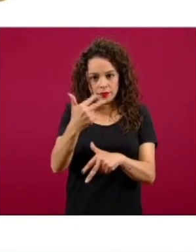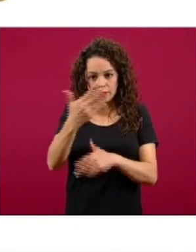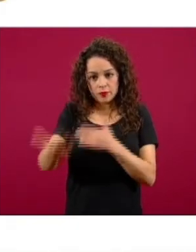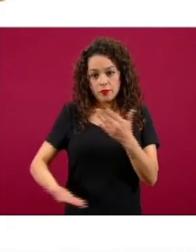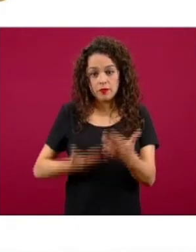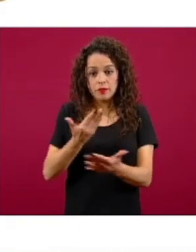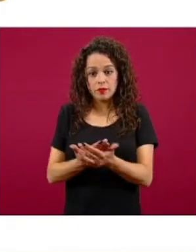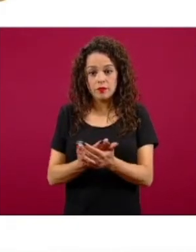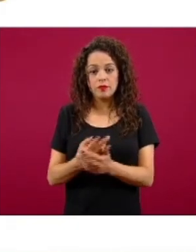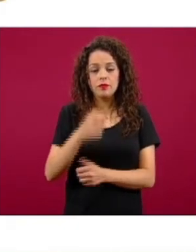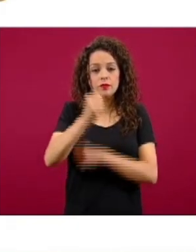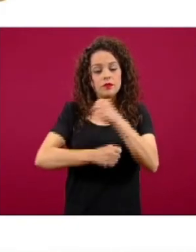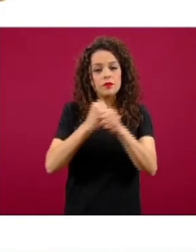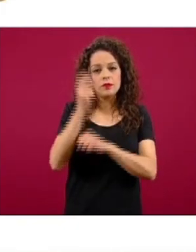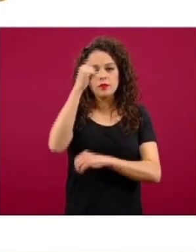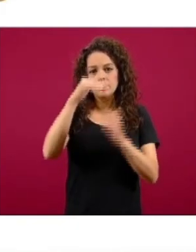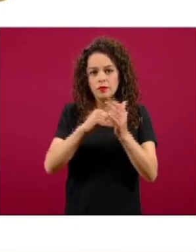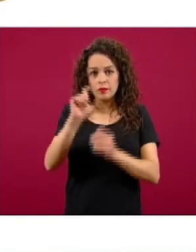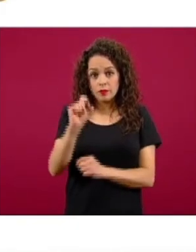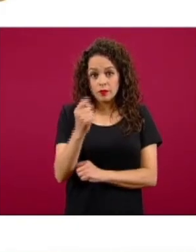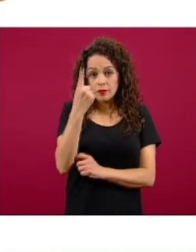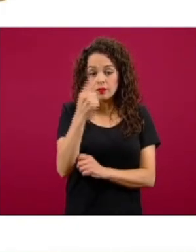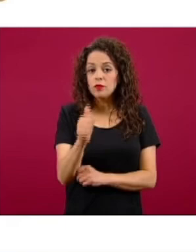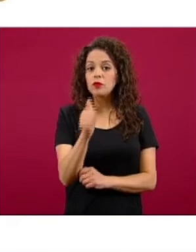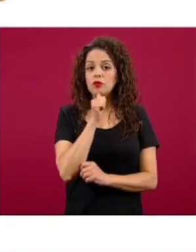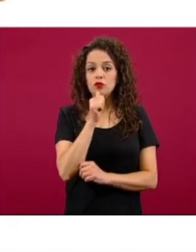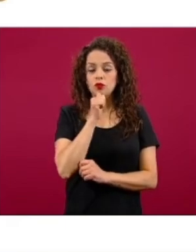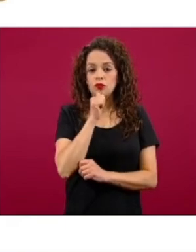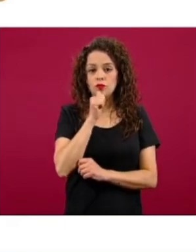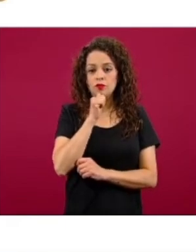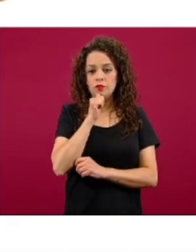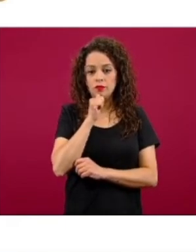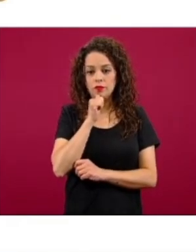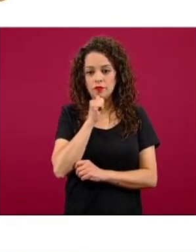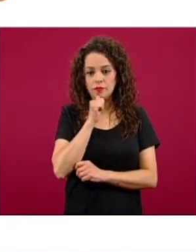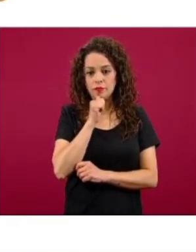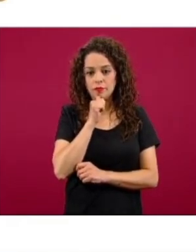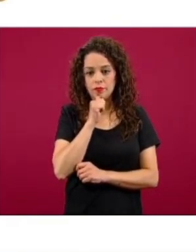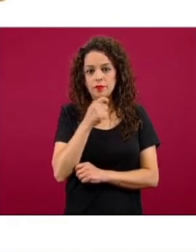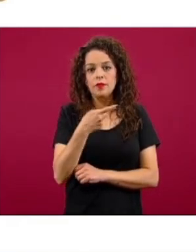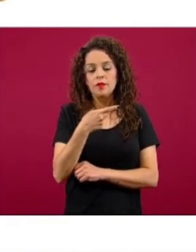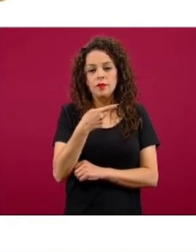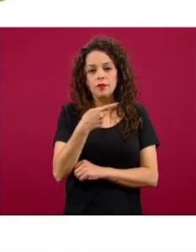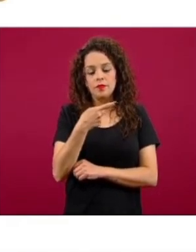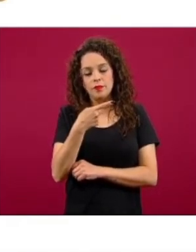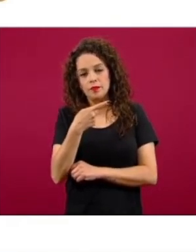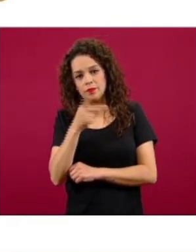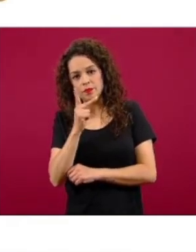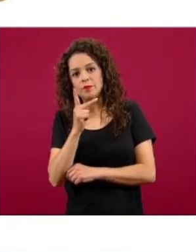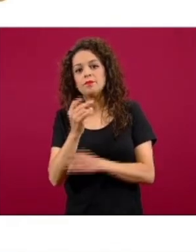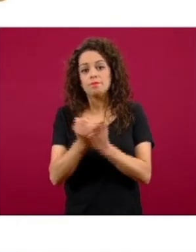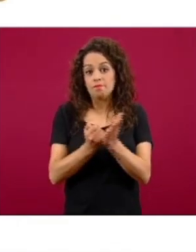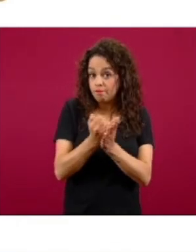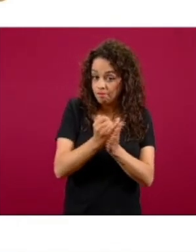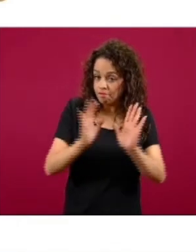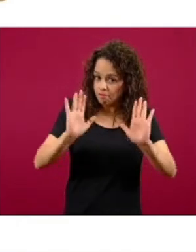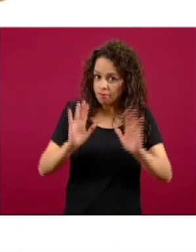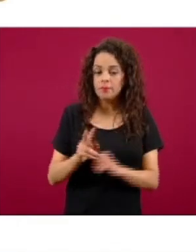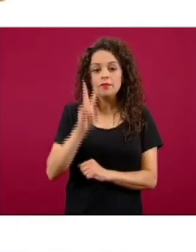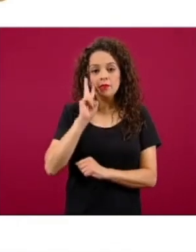del 2021, que todavía no está publicada, pero ya está decidida, hay un aumento